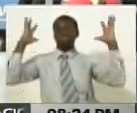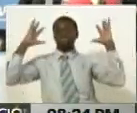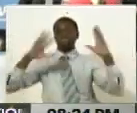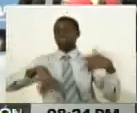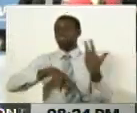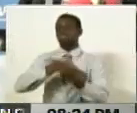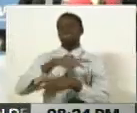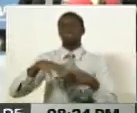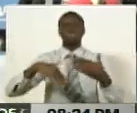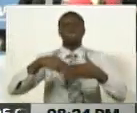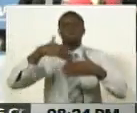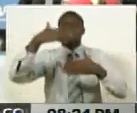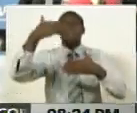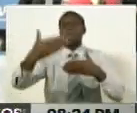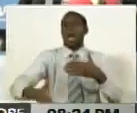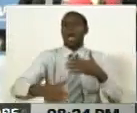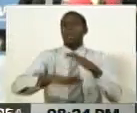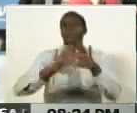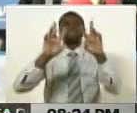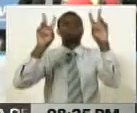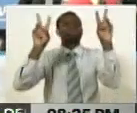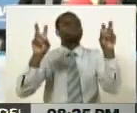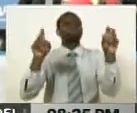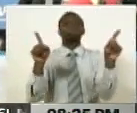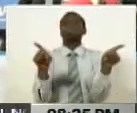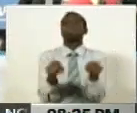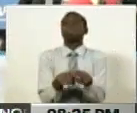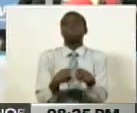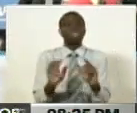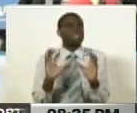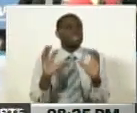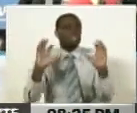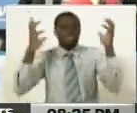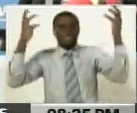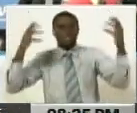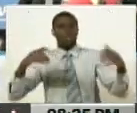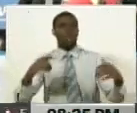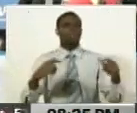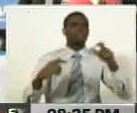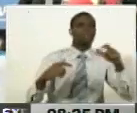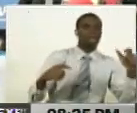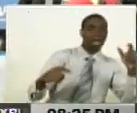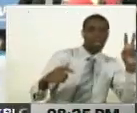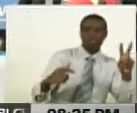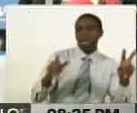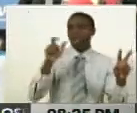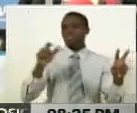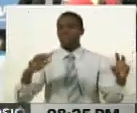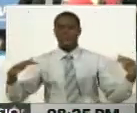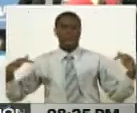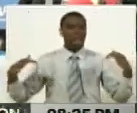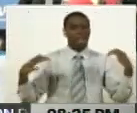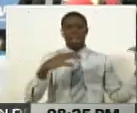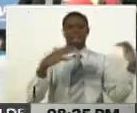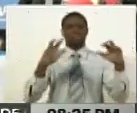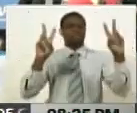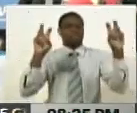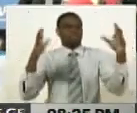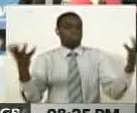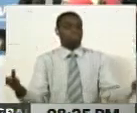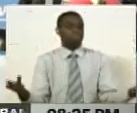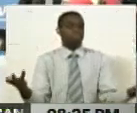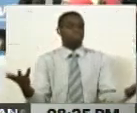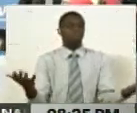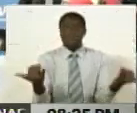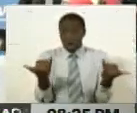borde de una especie de insurrección o de guerra entre venezolanos. La gran mayoría hoy está